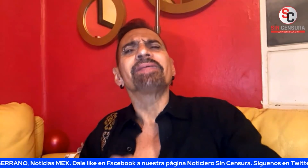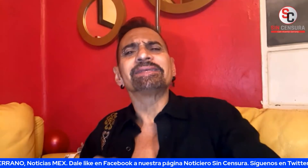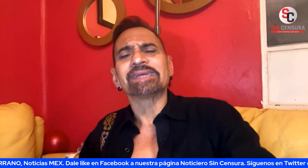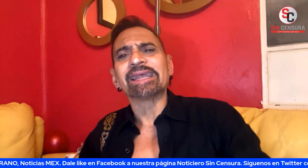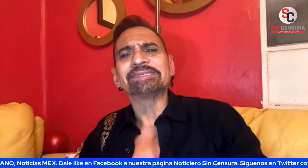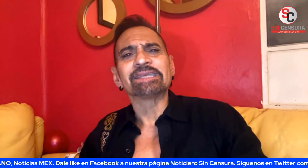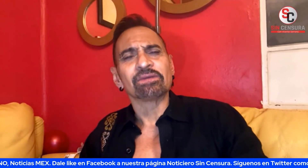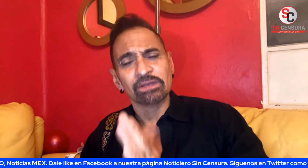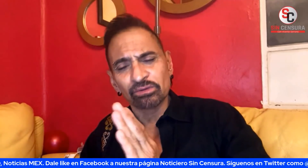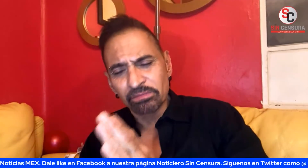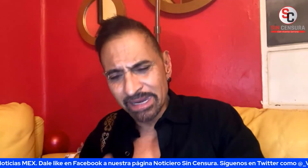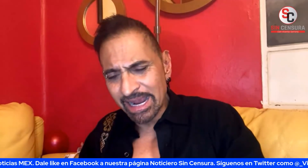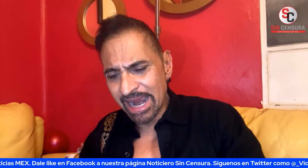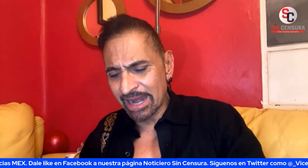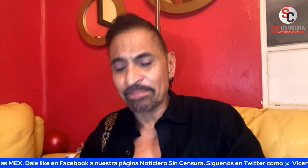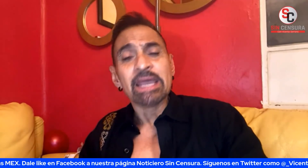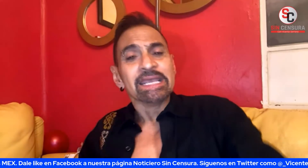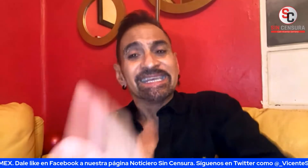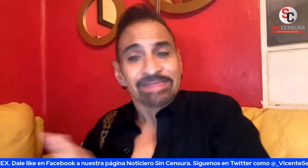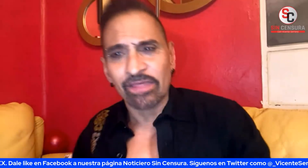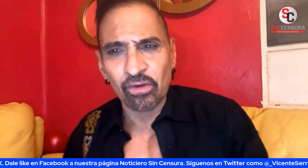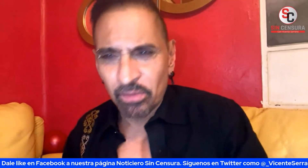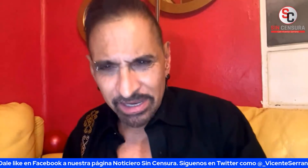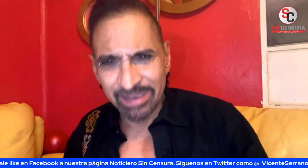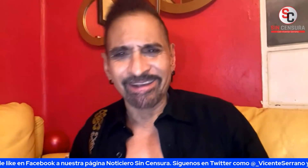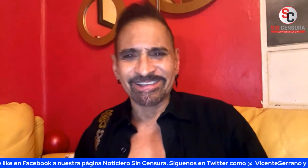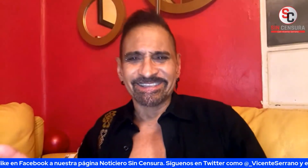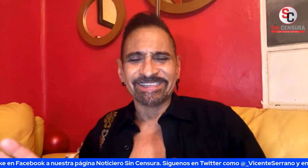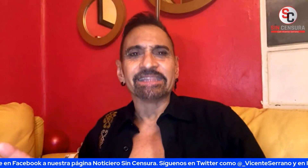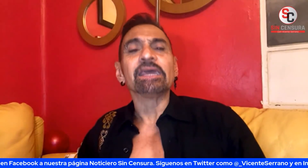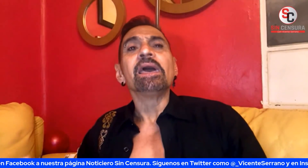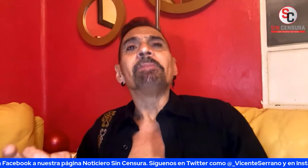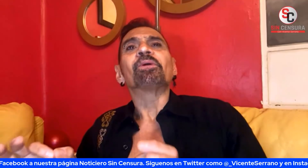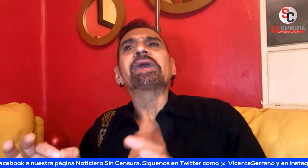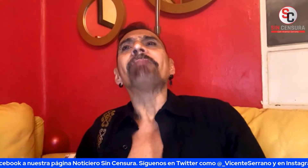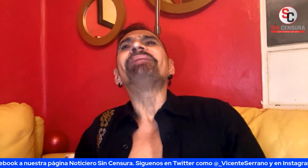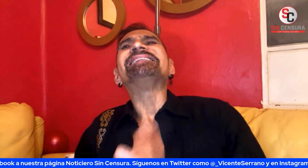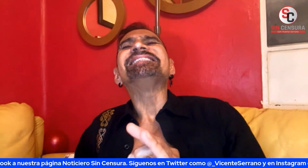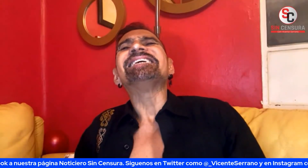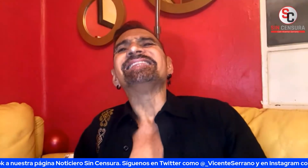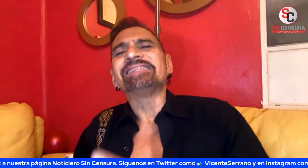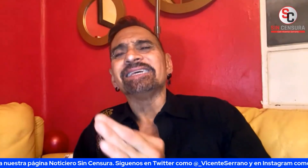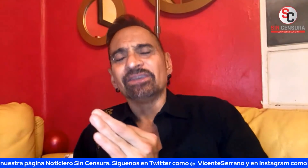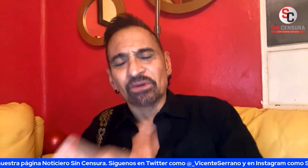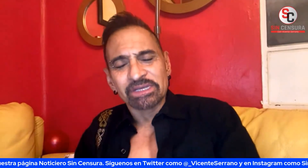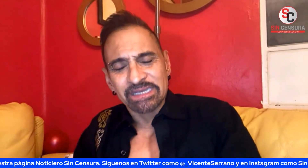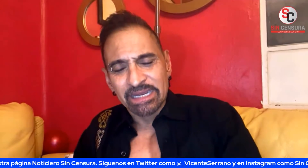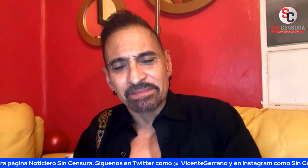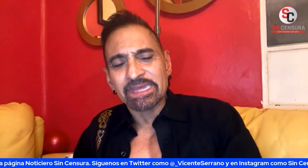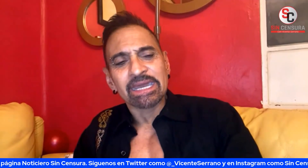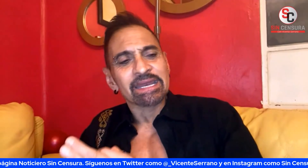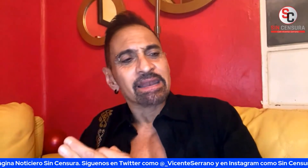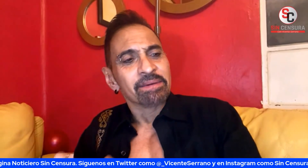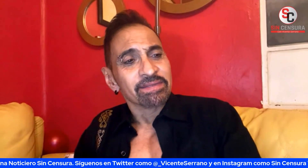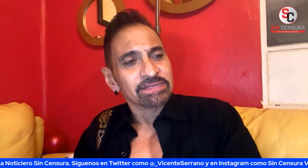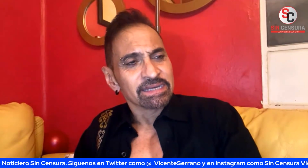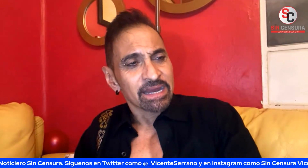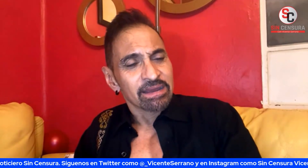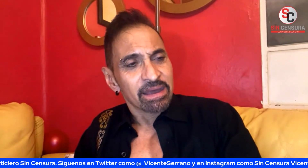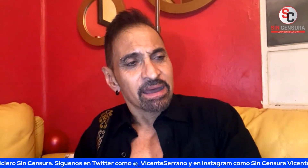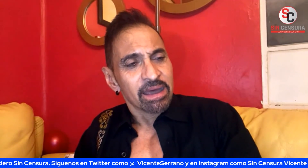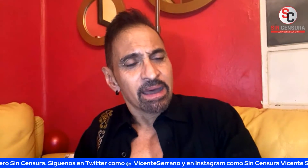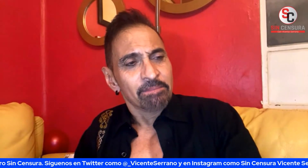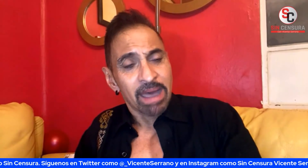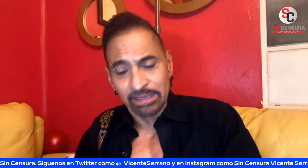se atreve a decirle a este señor en su mera cara y sentado como quieran que se siente, pero qué presidente, yo quisiera que me digan, le va a